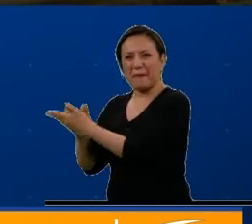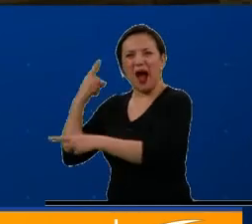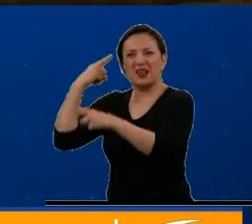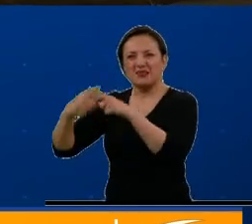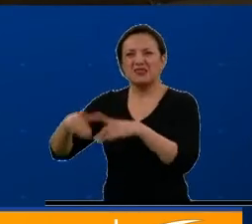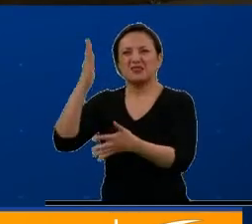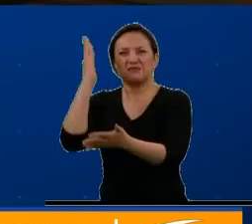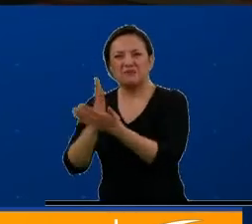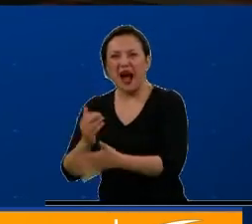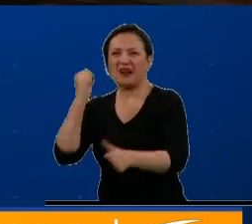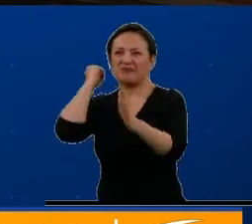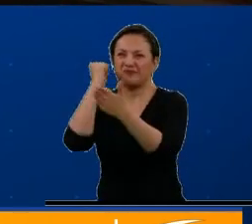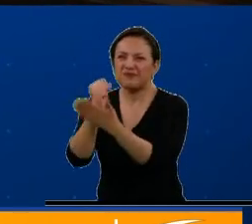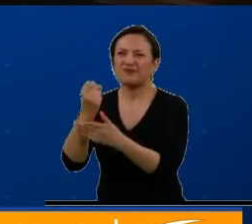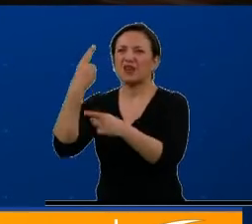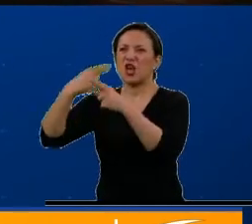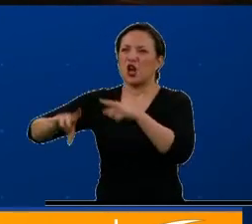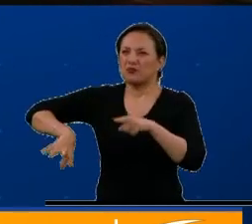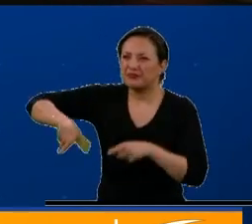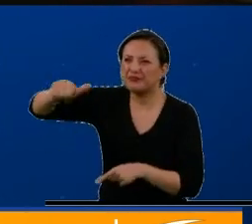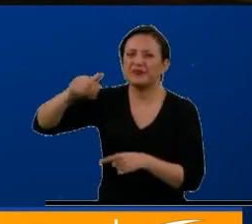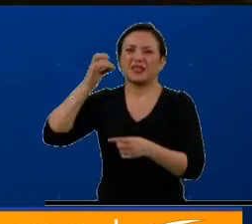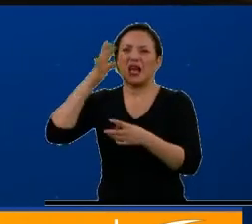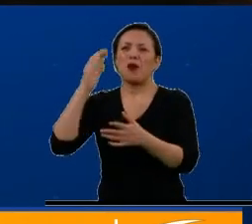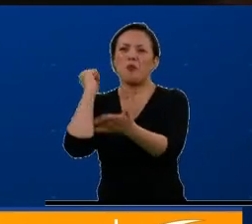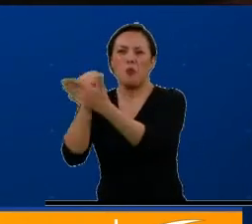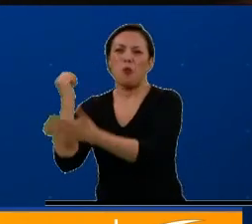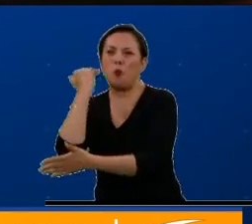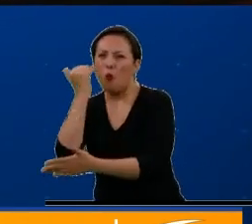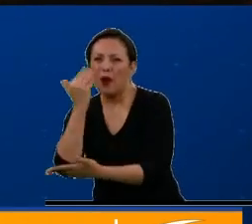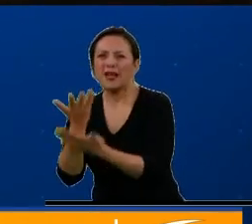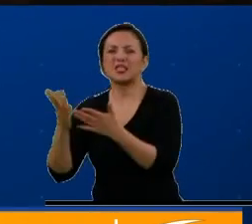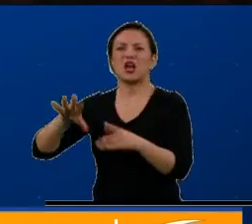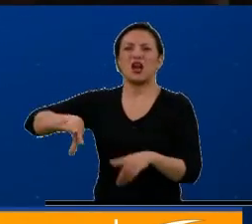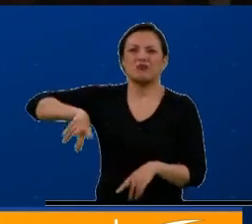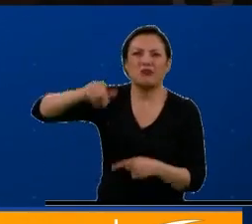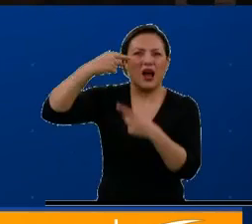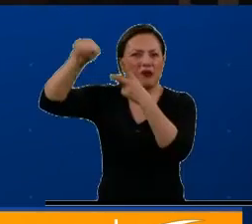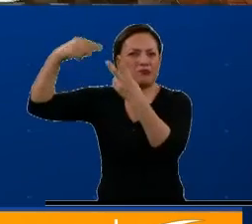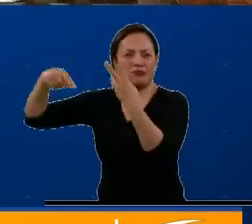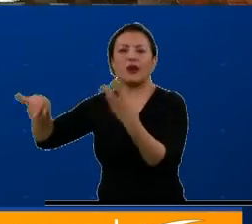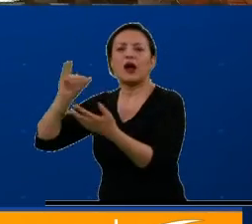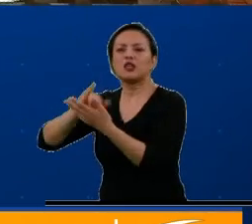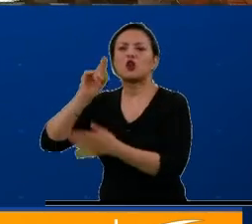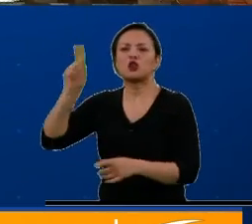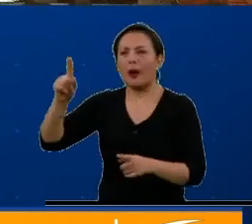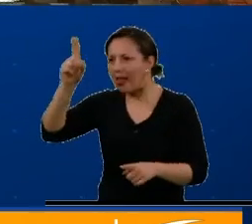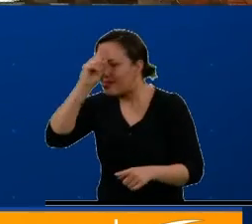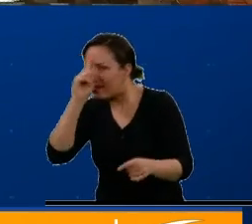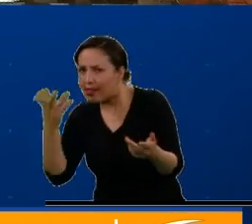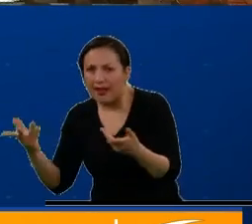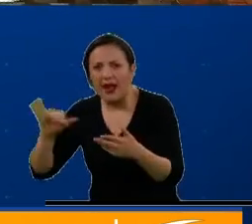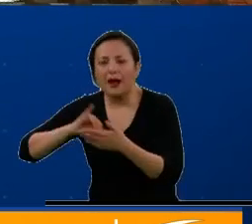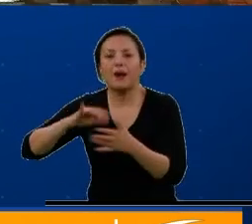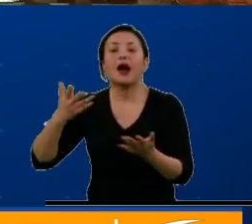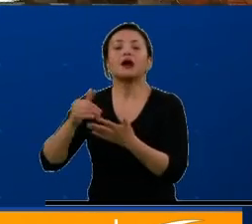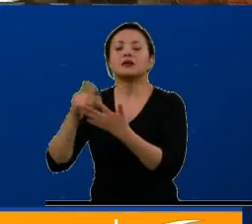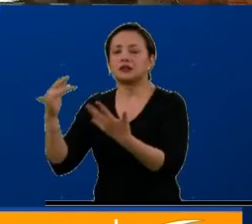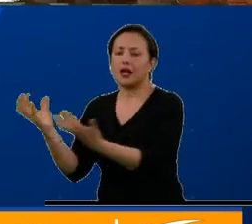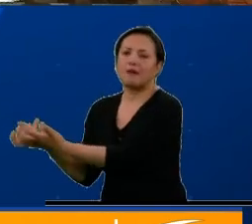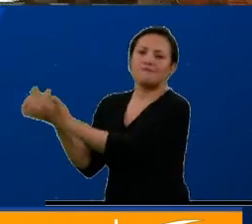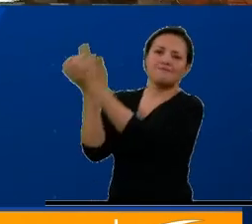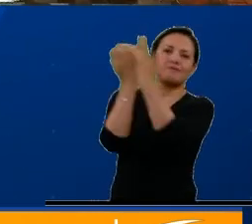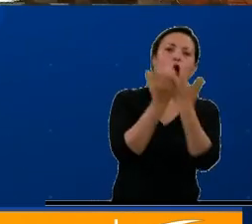delitos: feminicidio, homicidio agravado, por hurto, por concierto para delinquir. E iniciamos este dispositivo de movilización de hoy